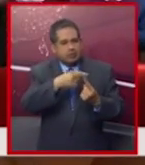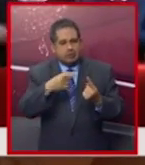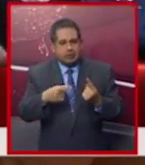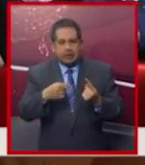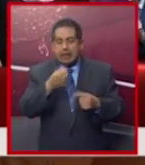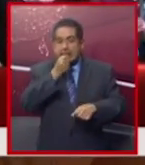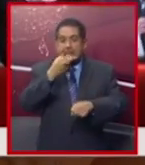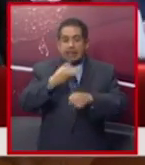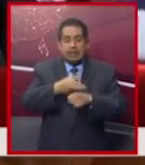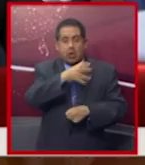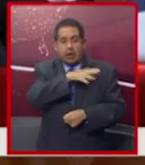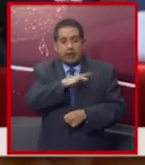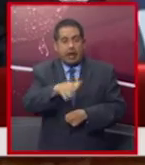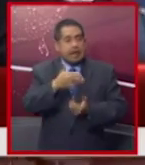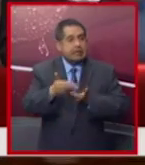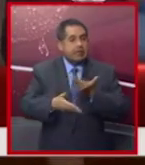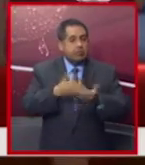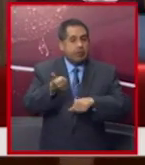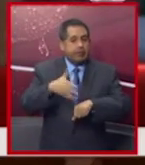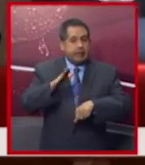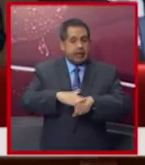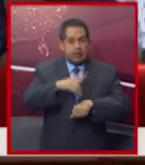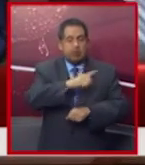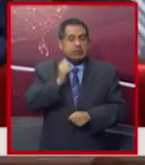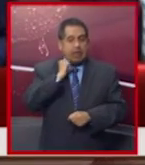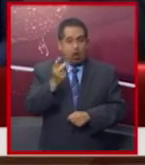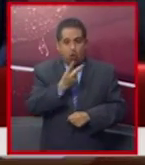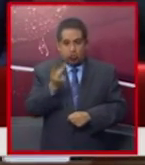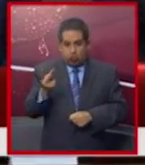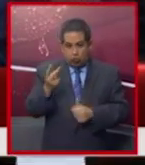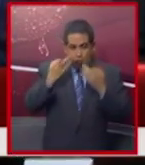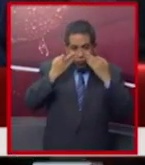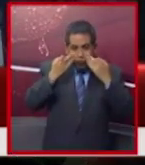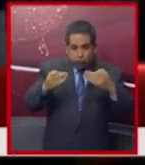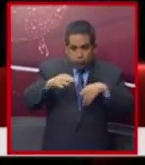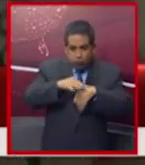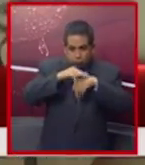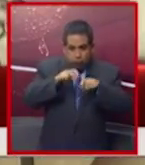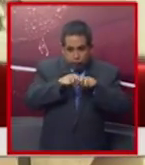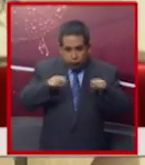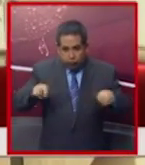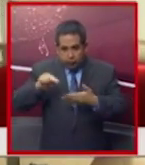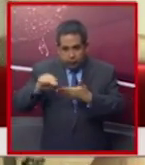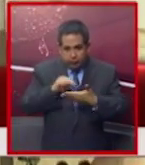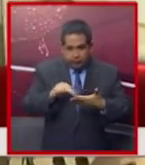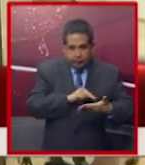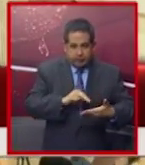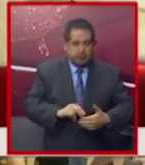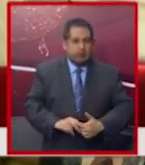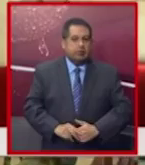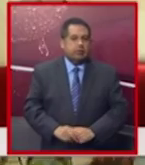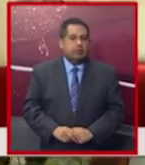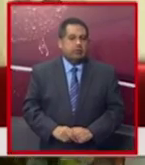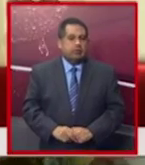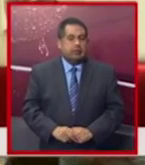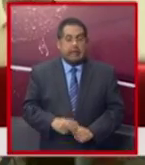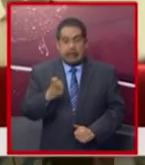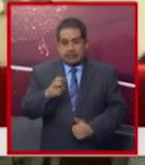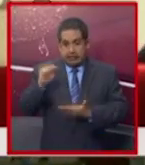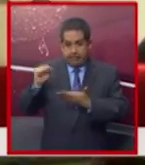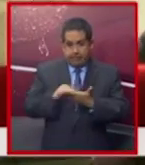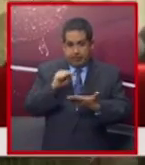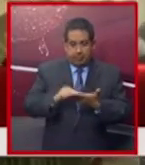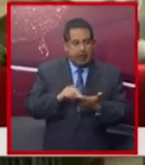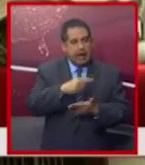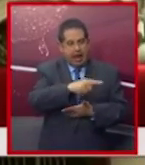el secretario general de Servicios Administrativos del Senado. Con esta firma, los derechos